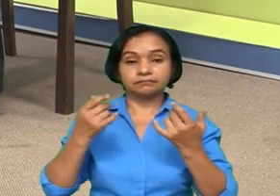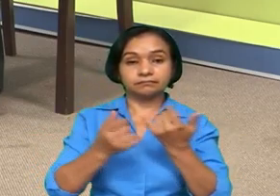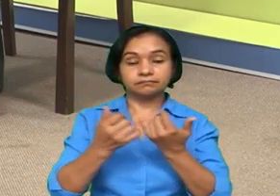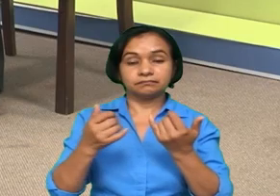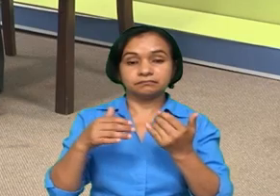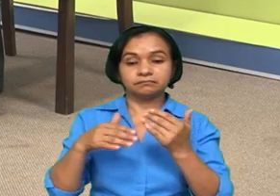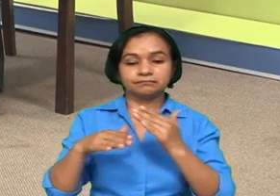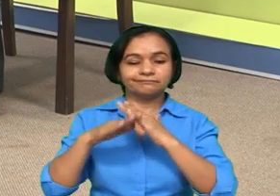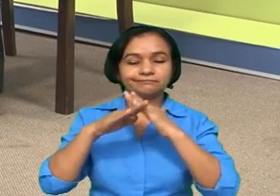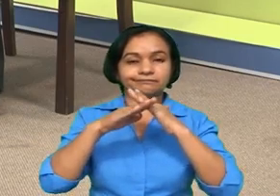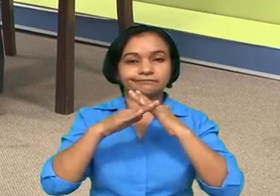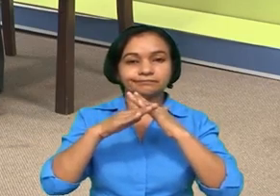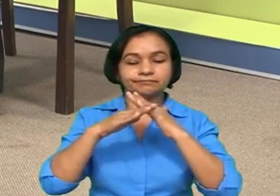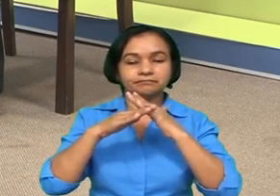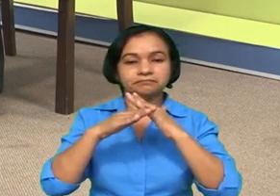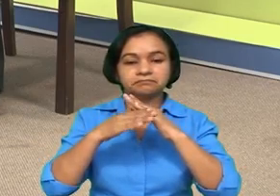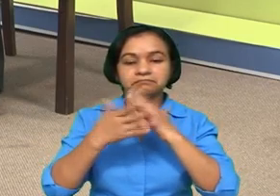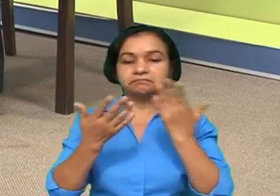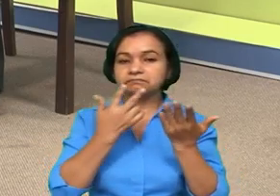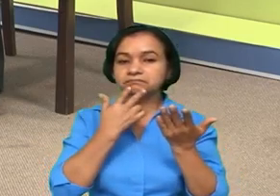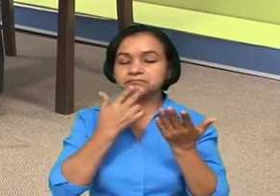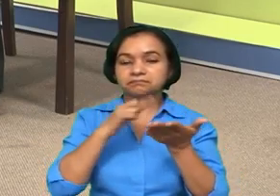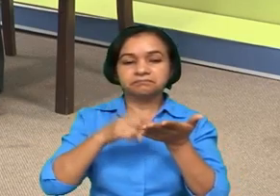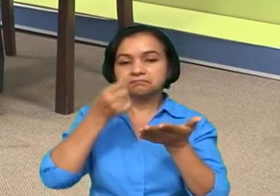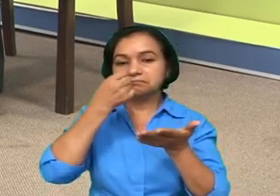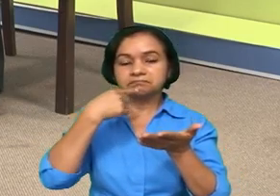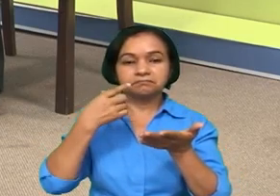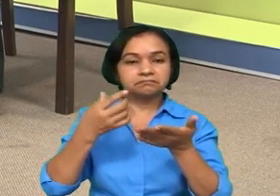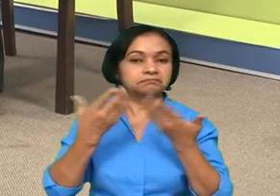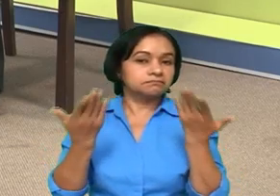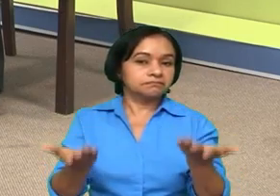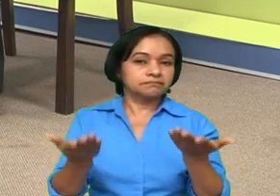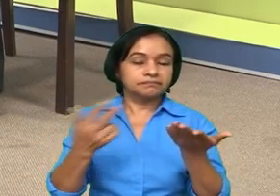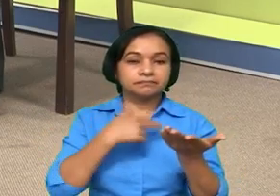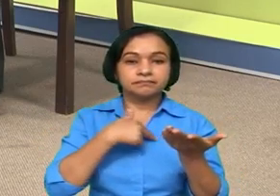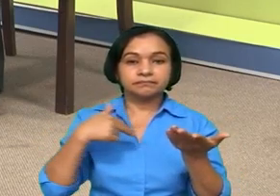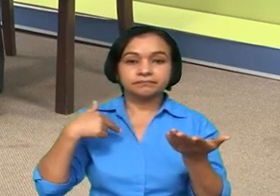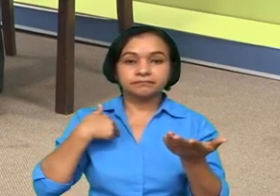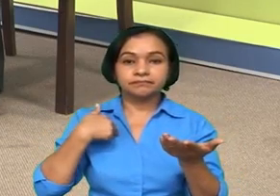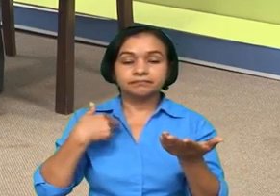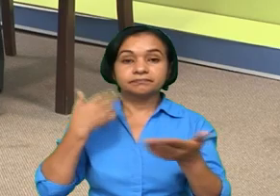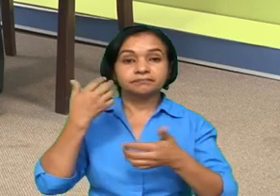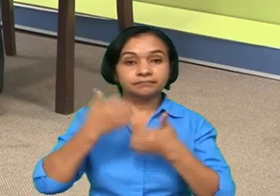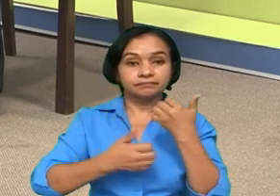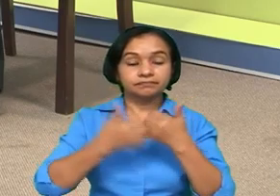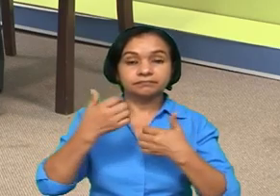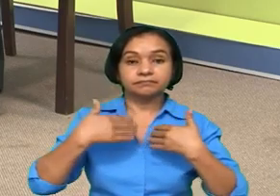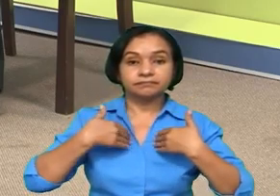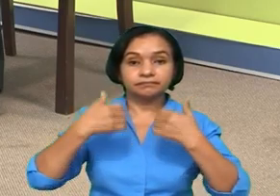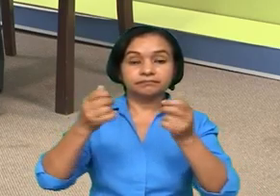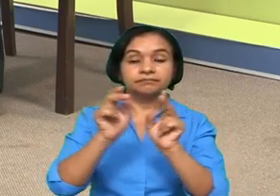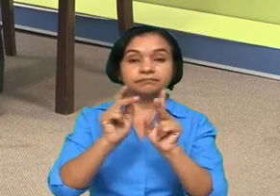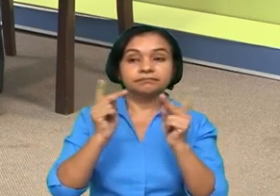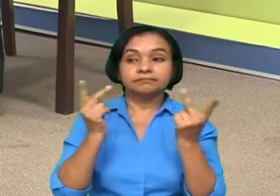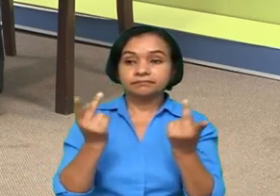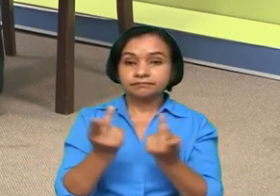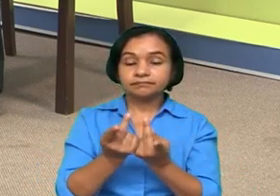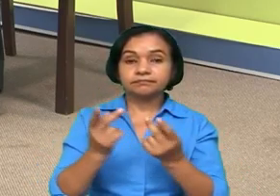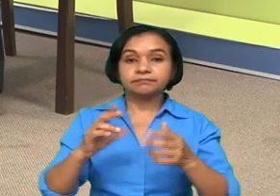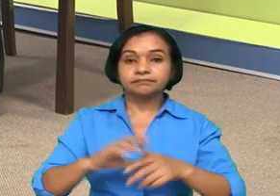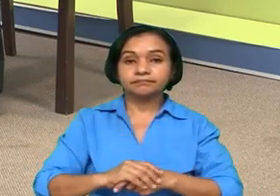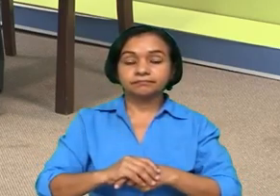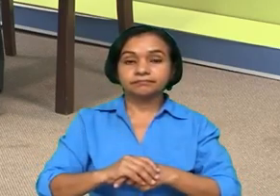germen a los antibióticos. Lamentablemente, eso se ha hecho un problema de salud pública, ¿no? Y